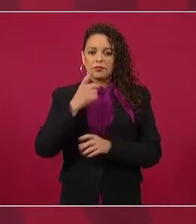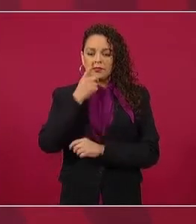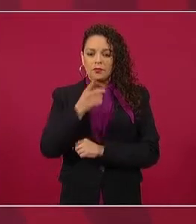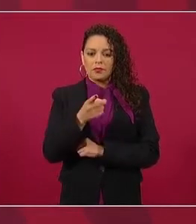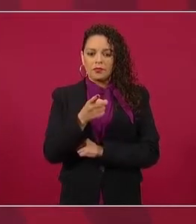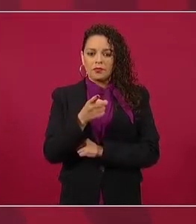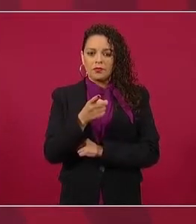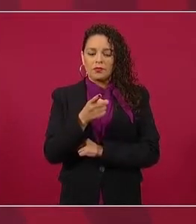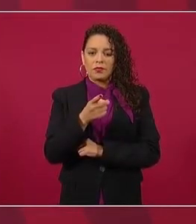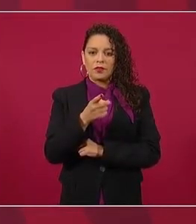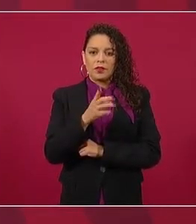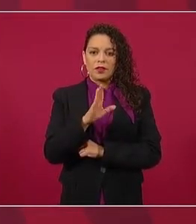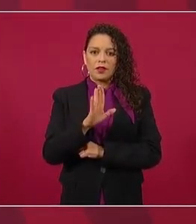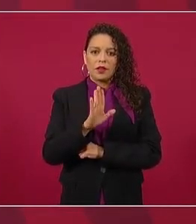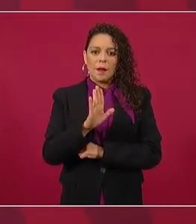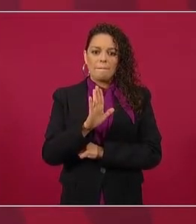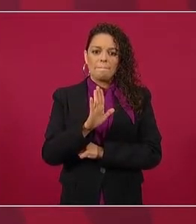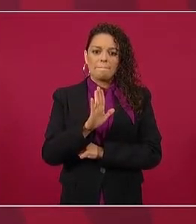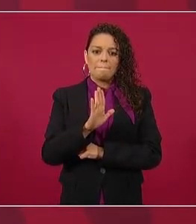exilio,